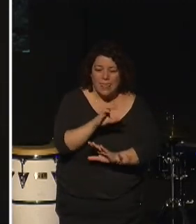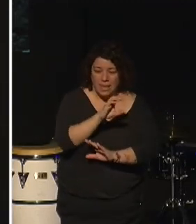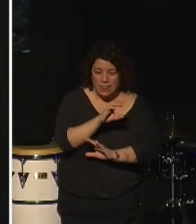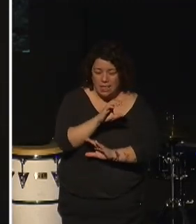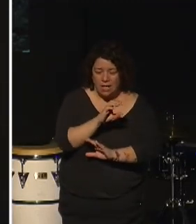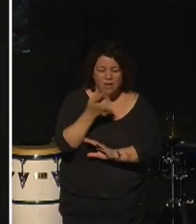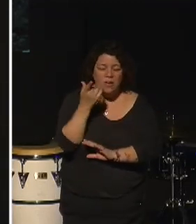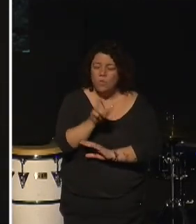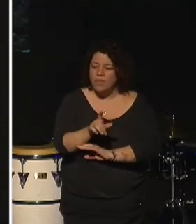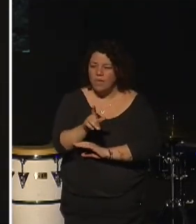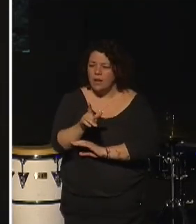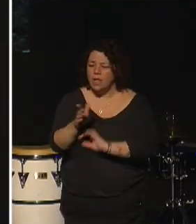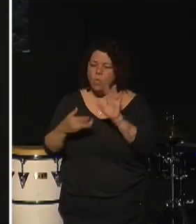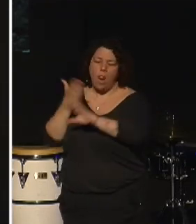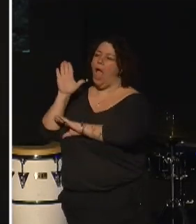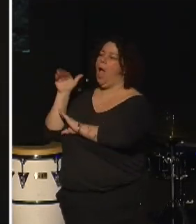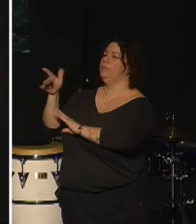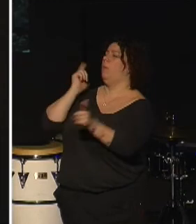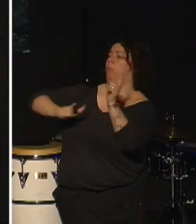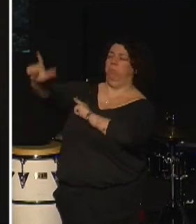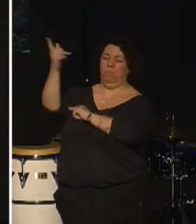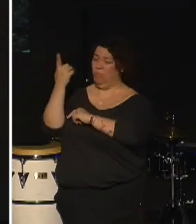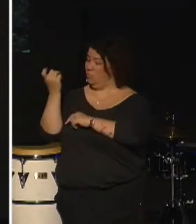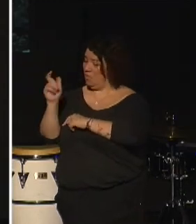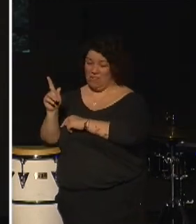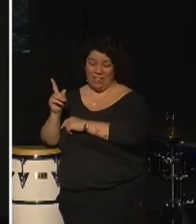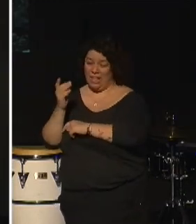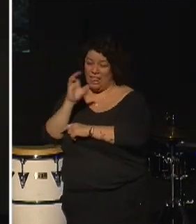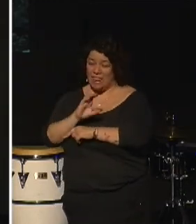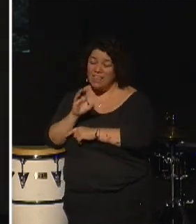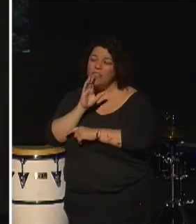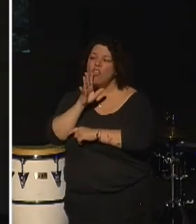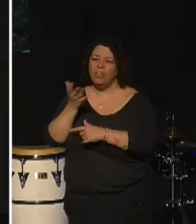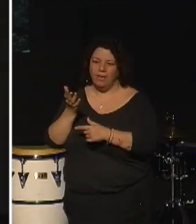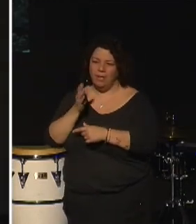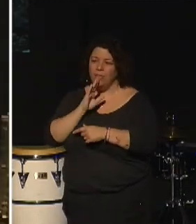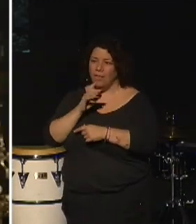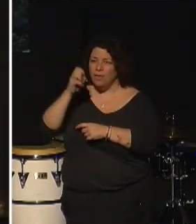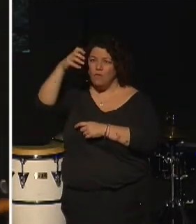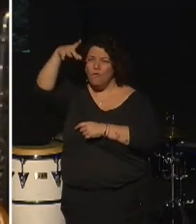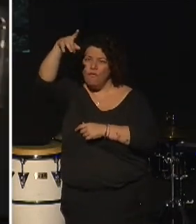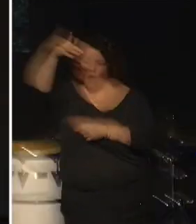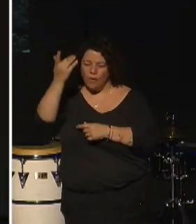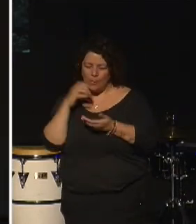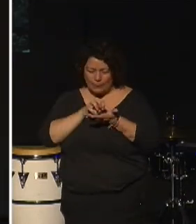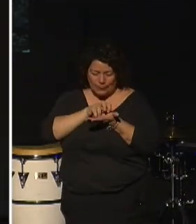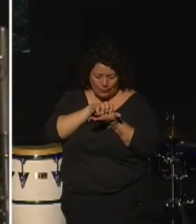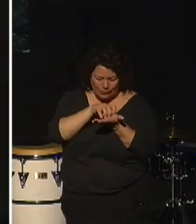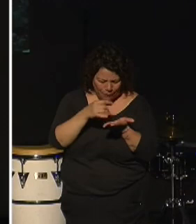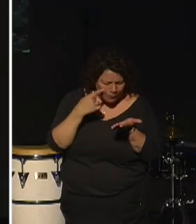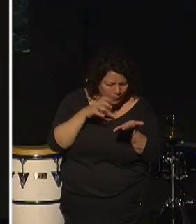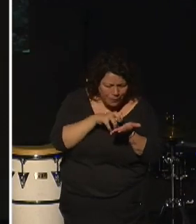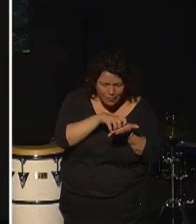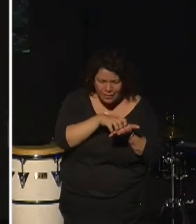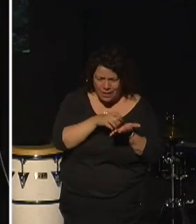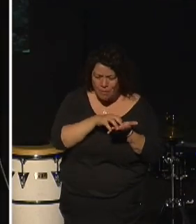No hace falta irse de aventura muy lejos. La ciencia está en ese foco, en una arañita que encontremos por